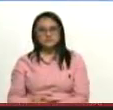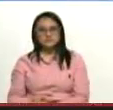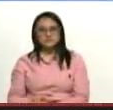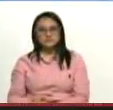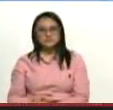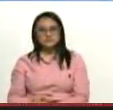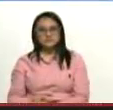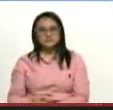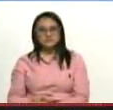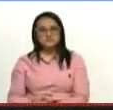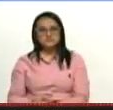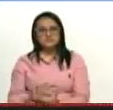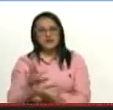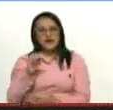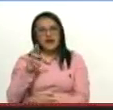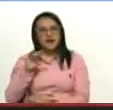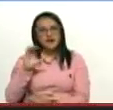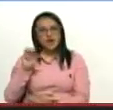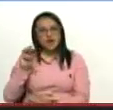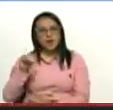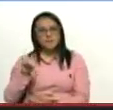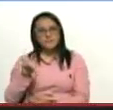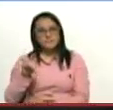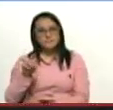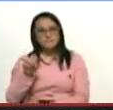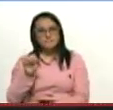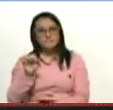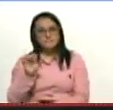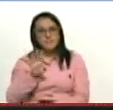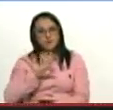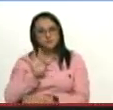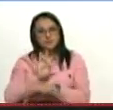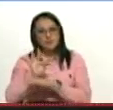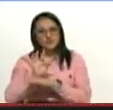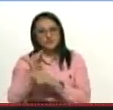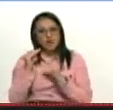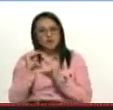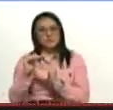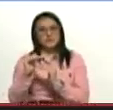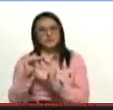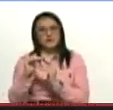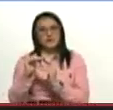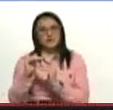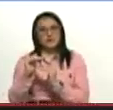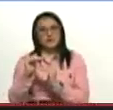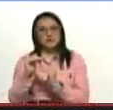en el que el caricón pasa de sus funciones limitadas